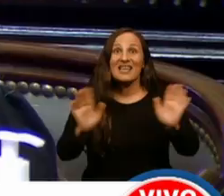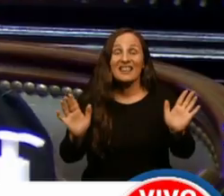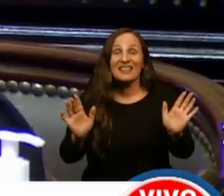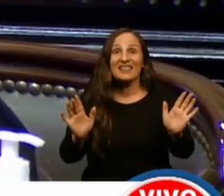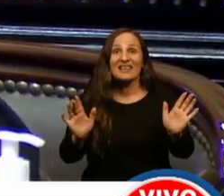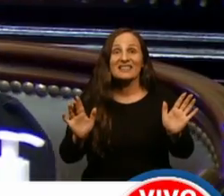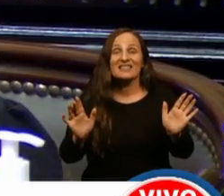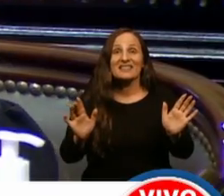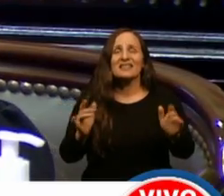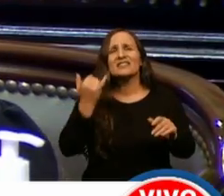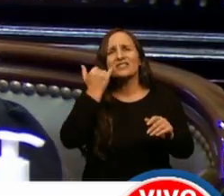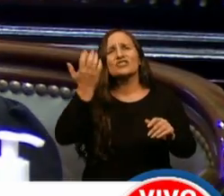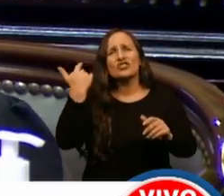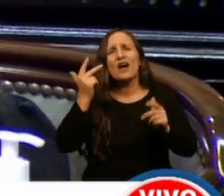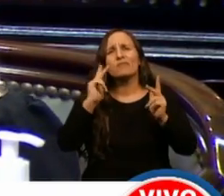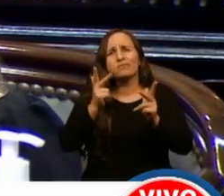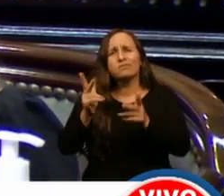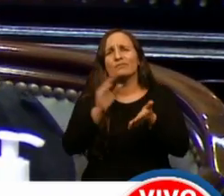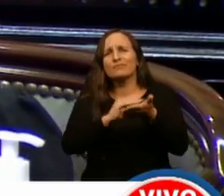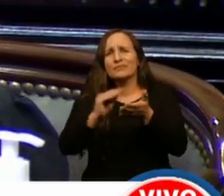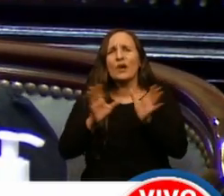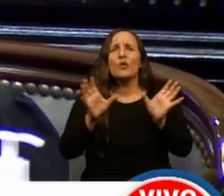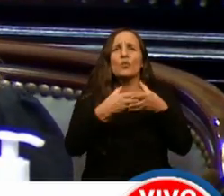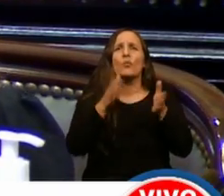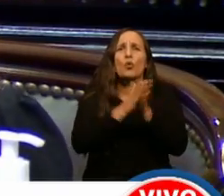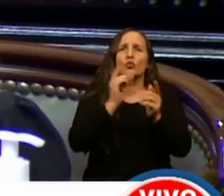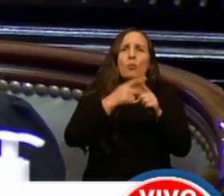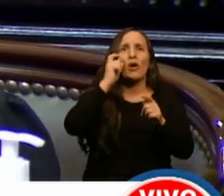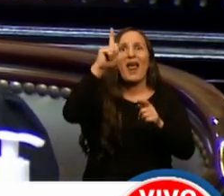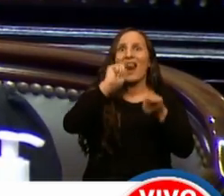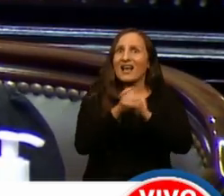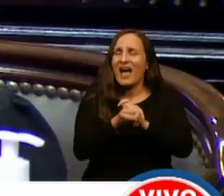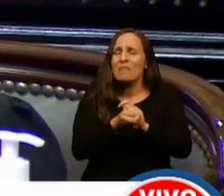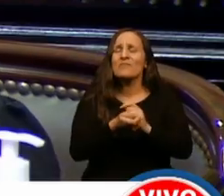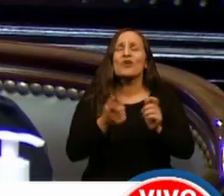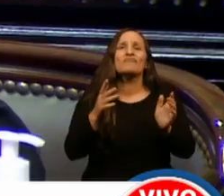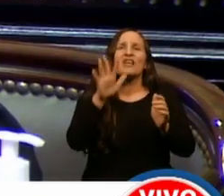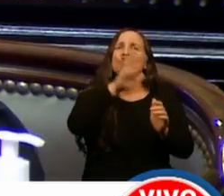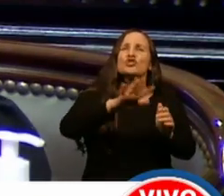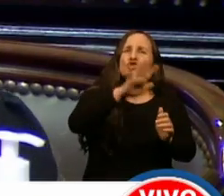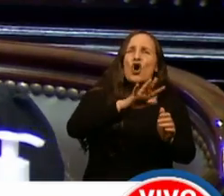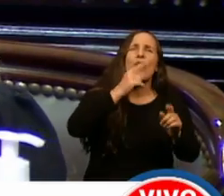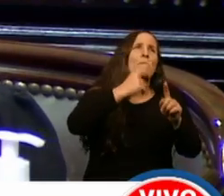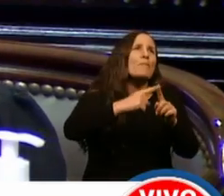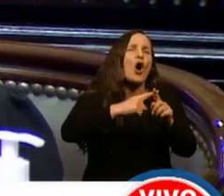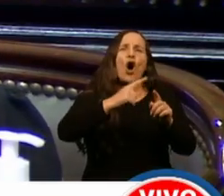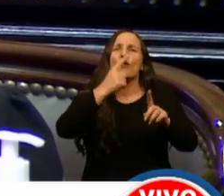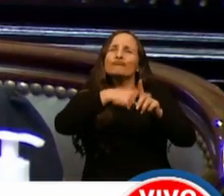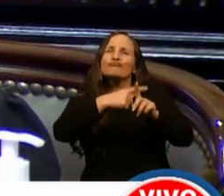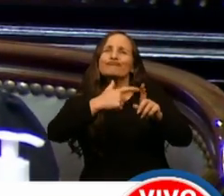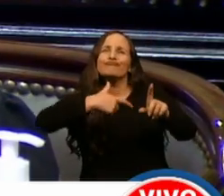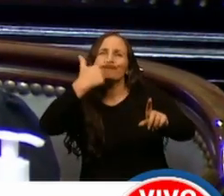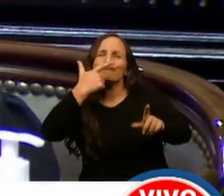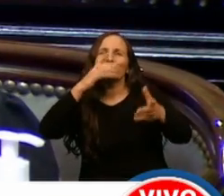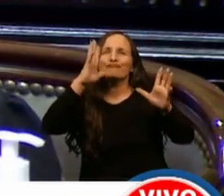como le hemos planteado los distintos legisladores juntos por el cambio hay zonas que por sus condiciones geográficas térmicas y de productos